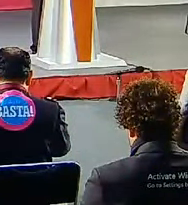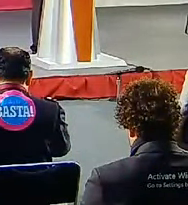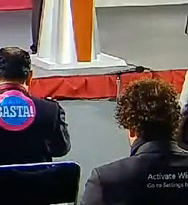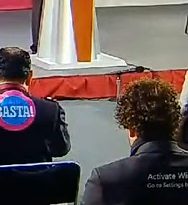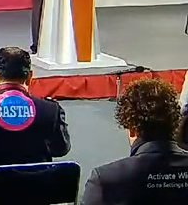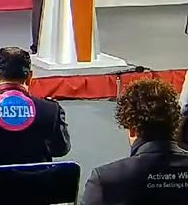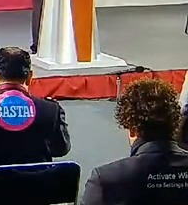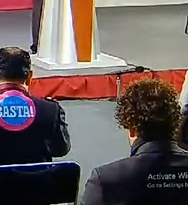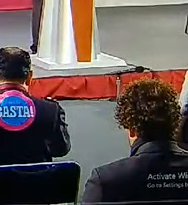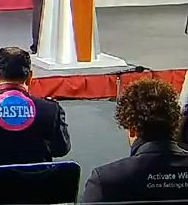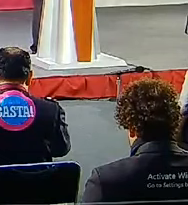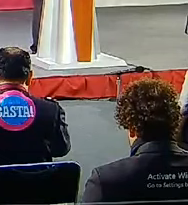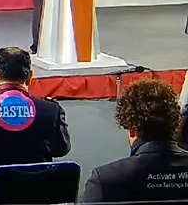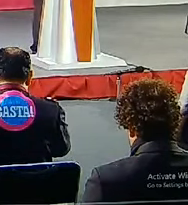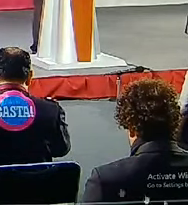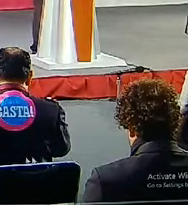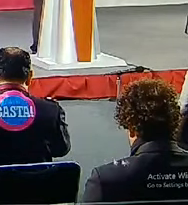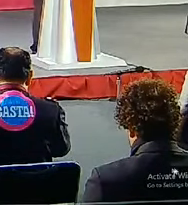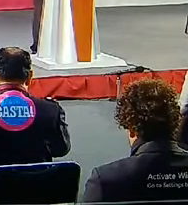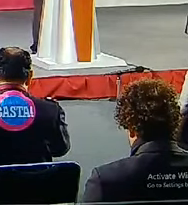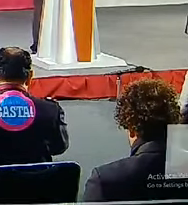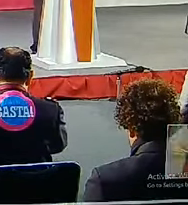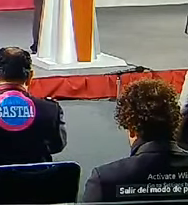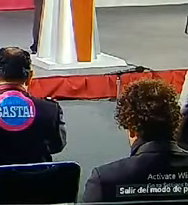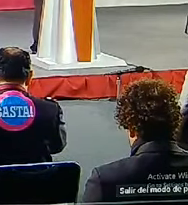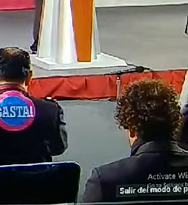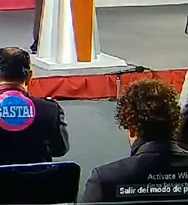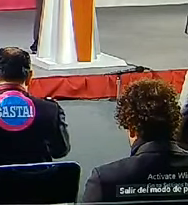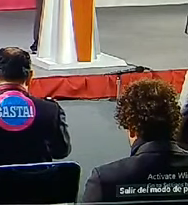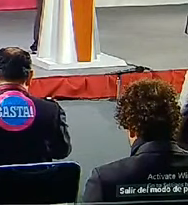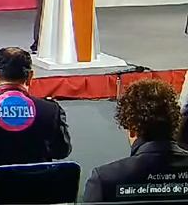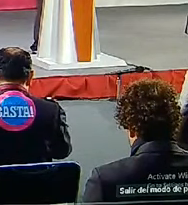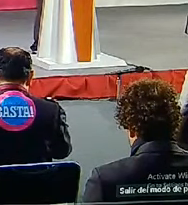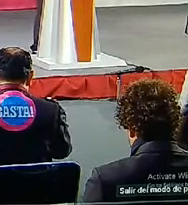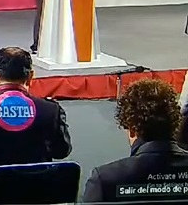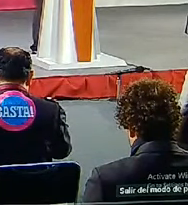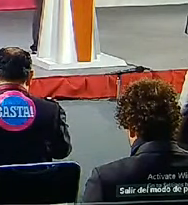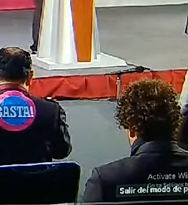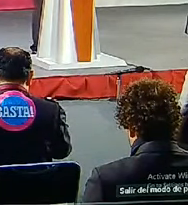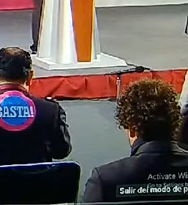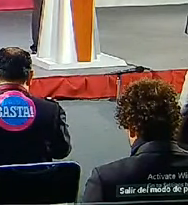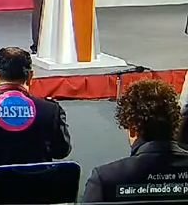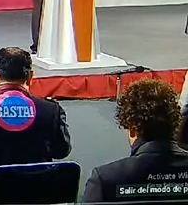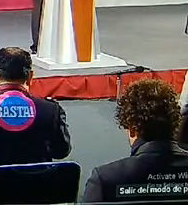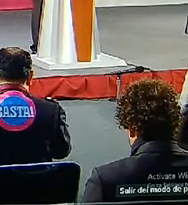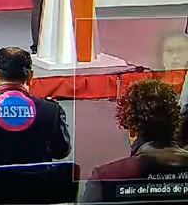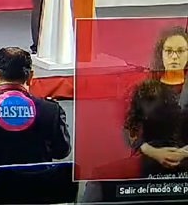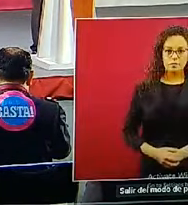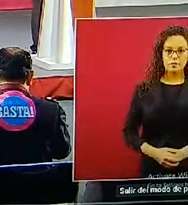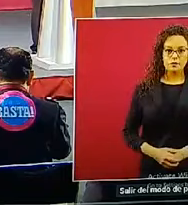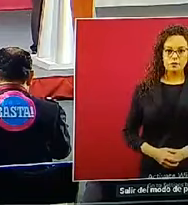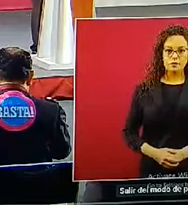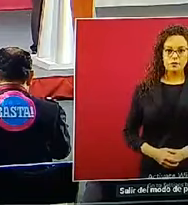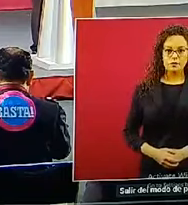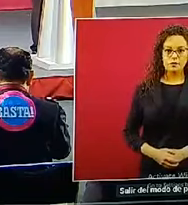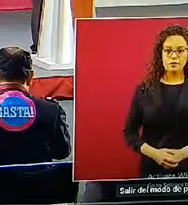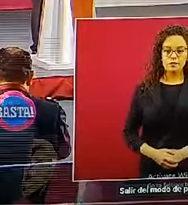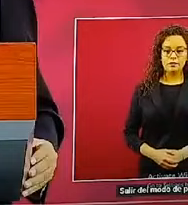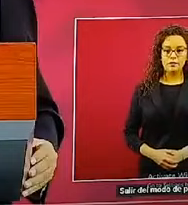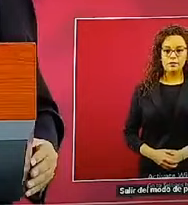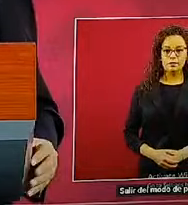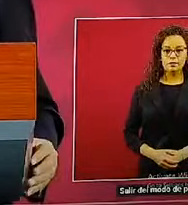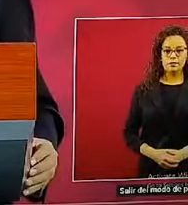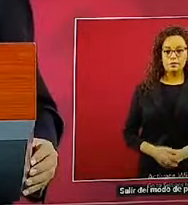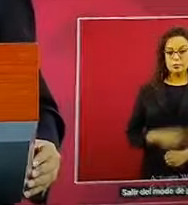Amigo, buenos días. Estamos aquí en las instalaciones de la CESP en Tijuana, teniendo la reunión de seguridad de este día.